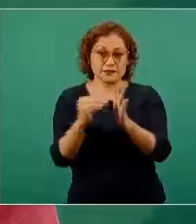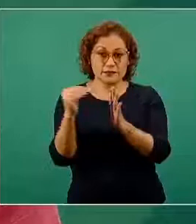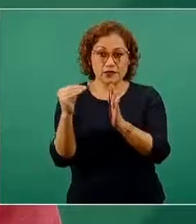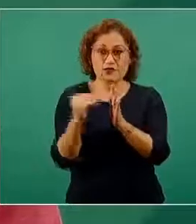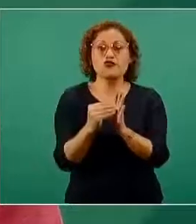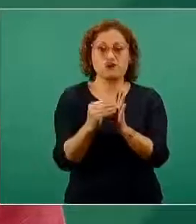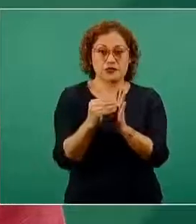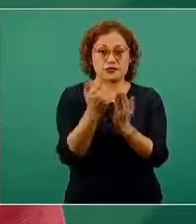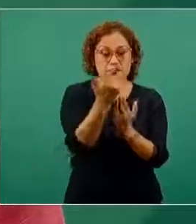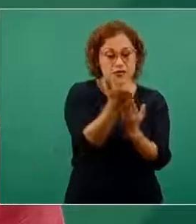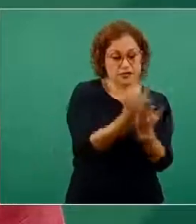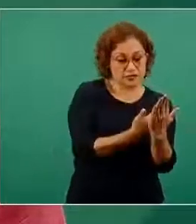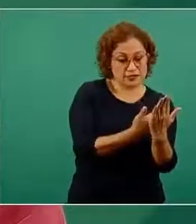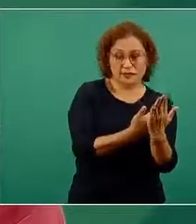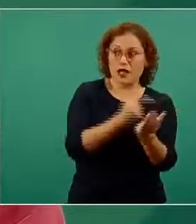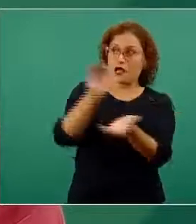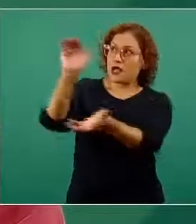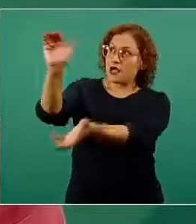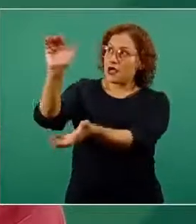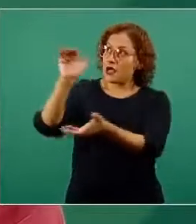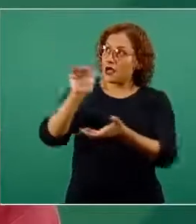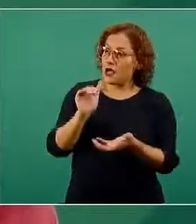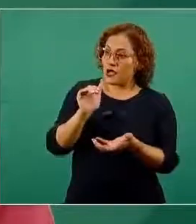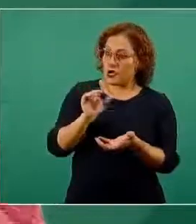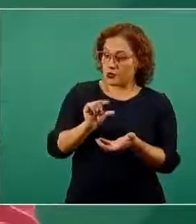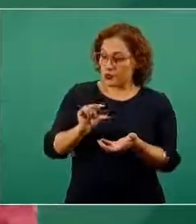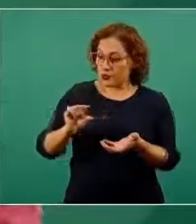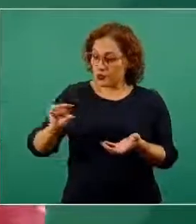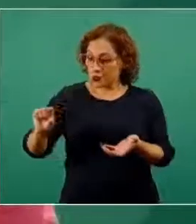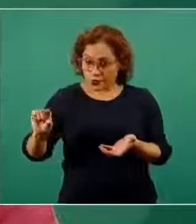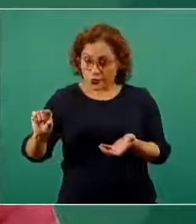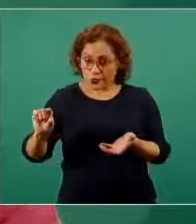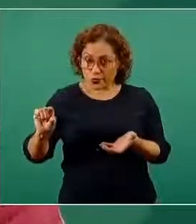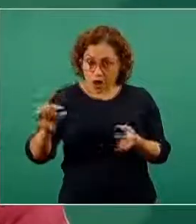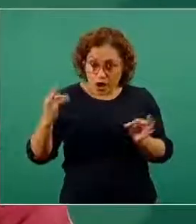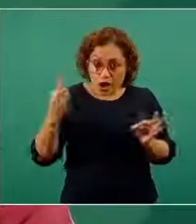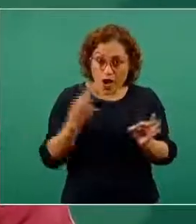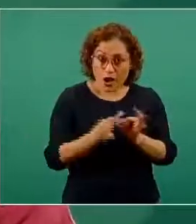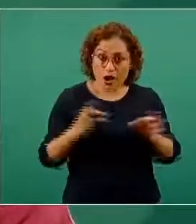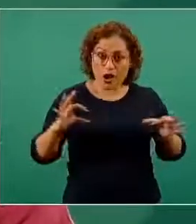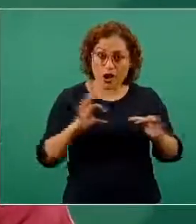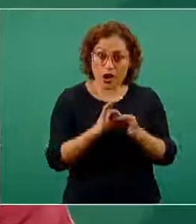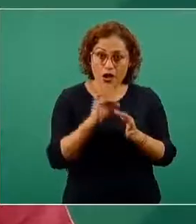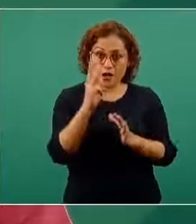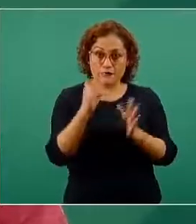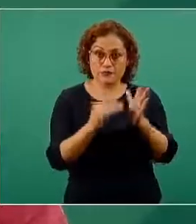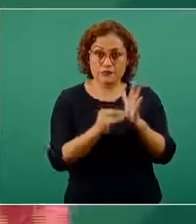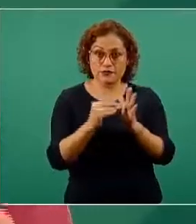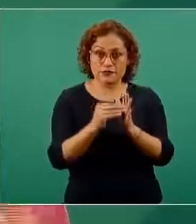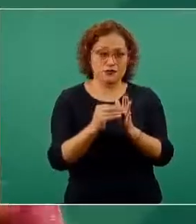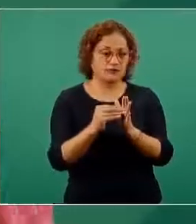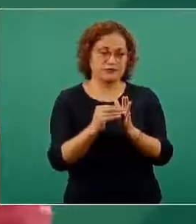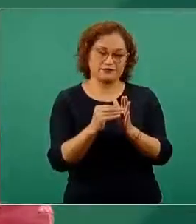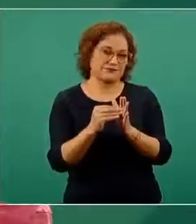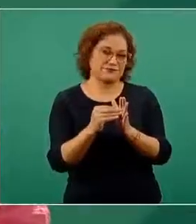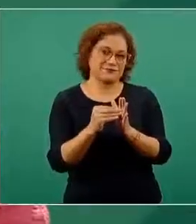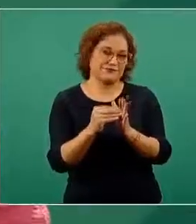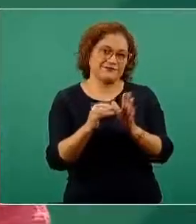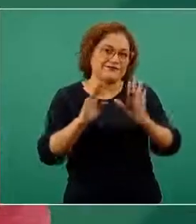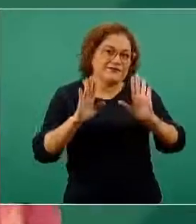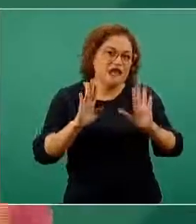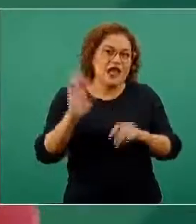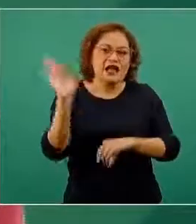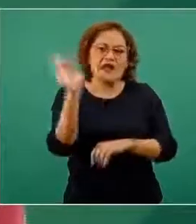se necesiten tantas, porque en la medida en que ya en la operación se vaya reconociendo eso, va a ocurrir que en los puestos